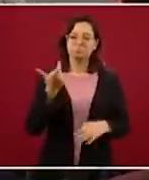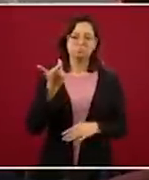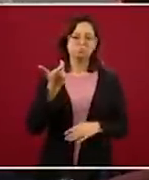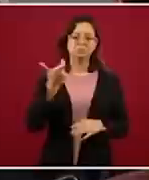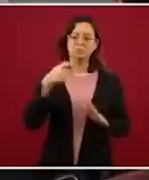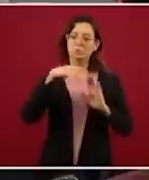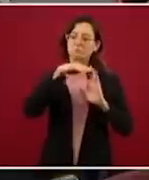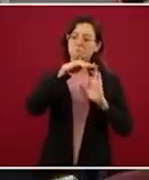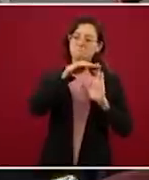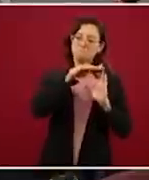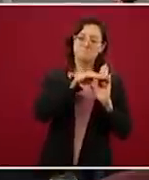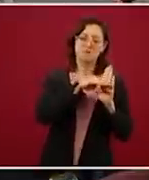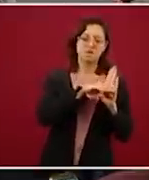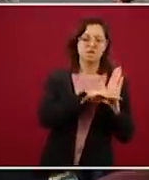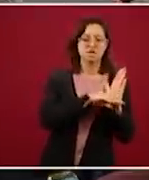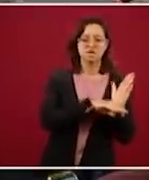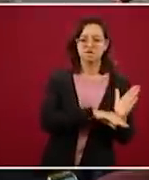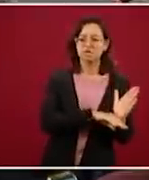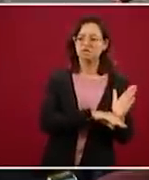Son los que les pegó más.